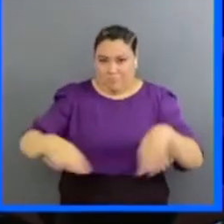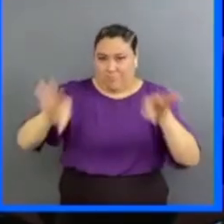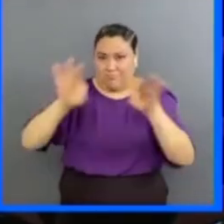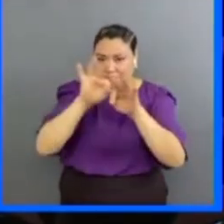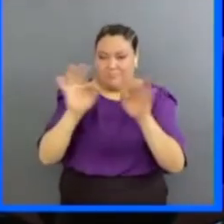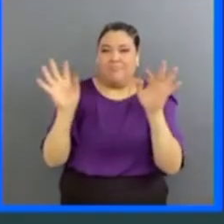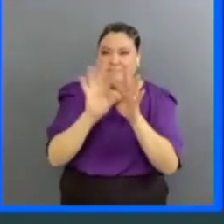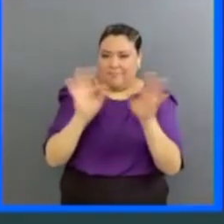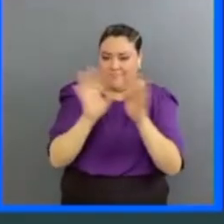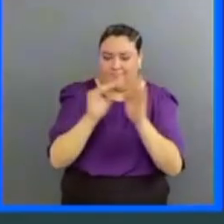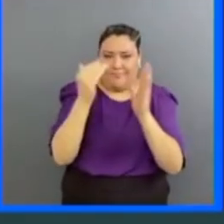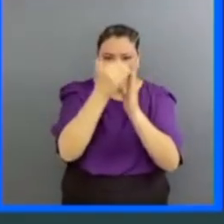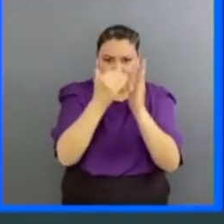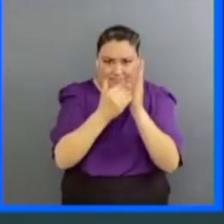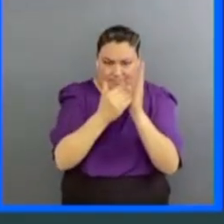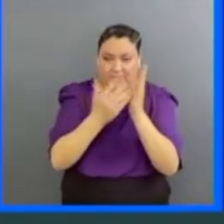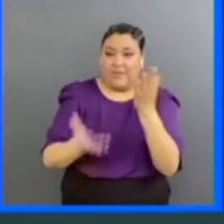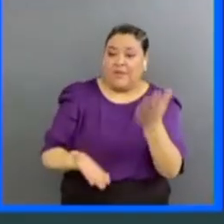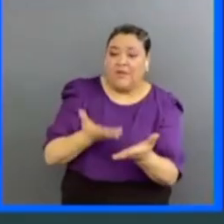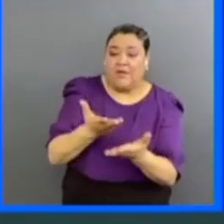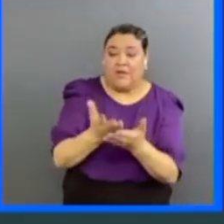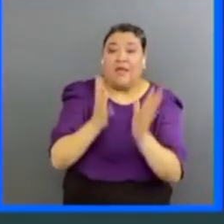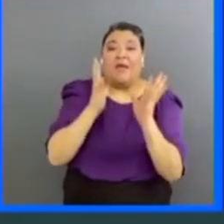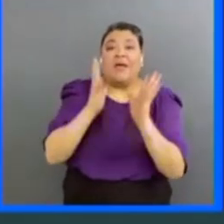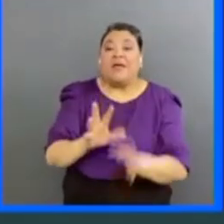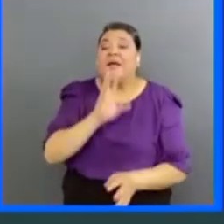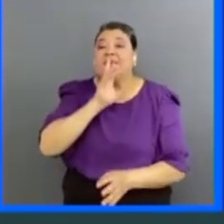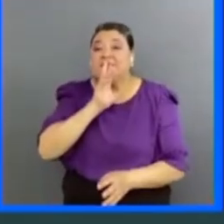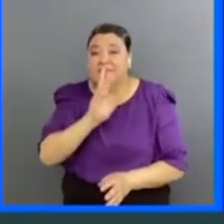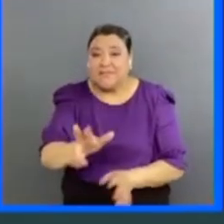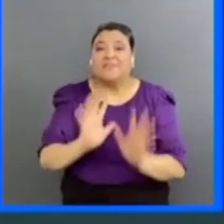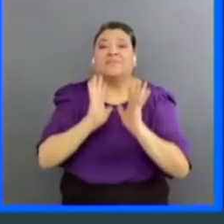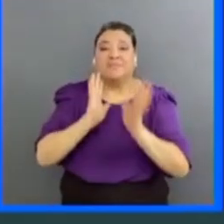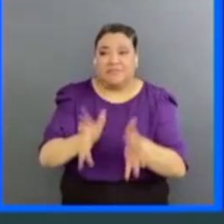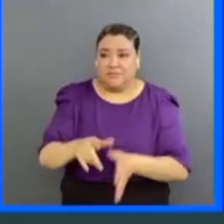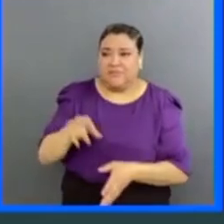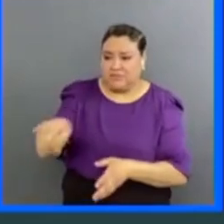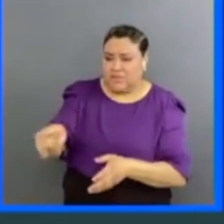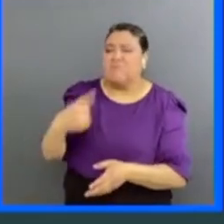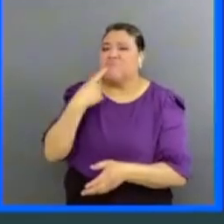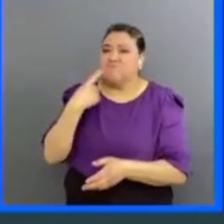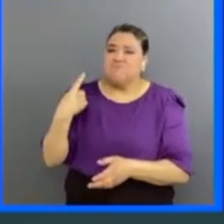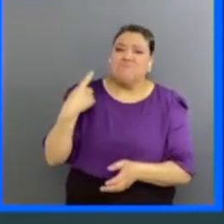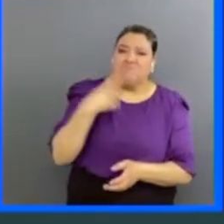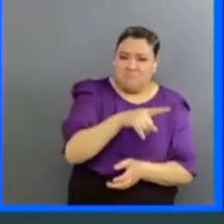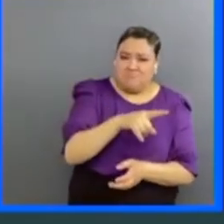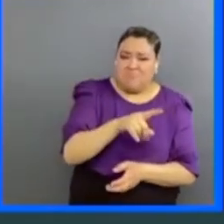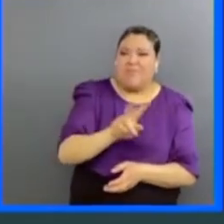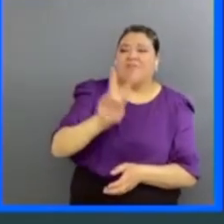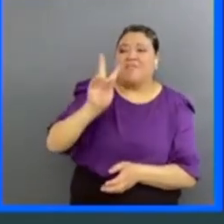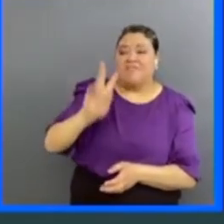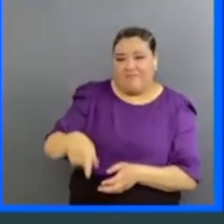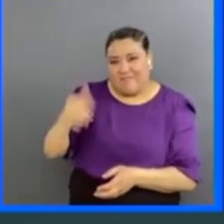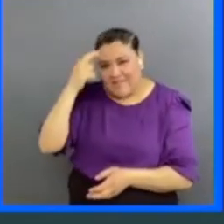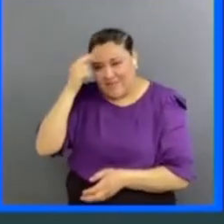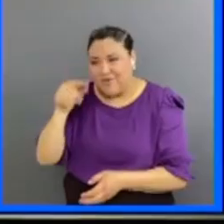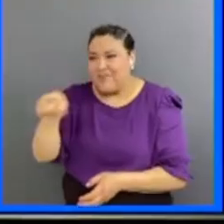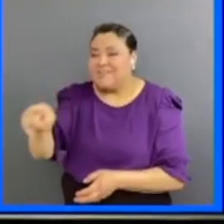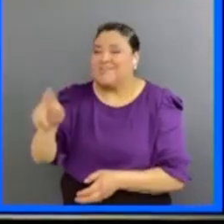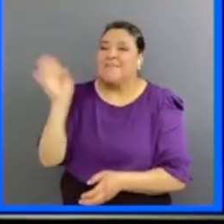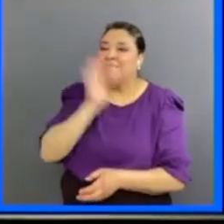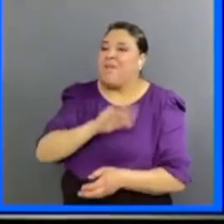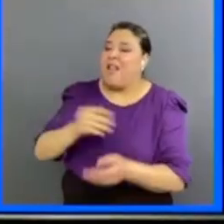en el proyecto, se considera fundado el recurso de reclamación porque no debió admitirse el amparo directo en